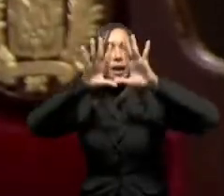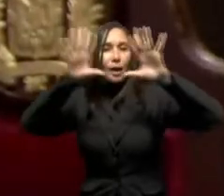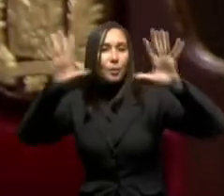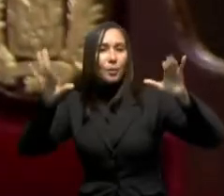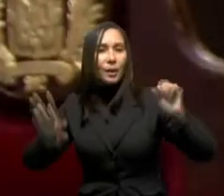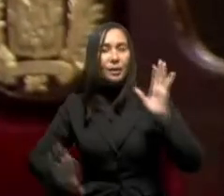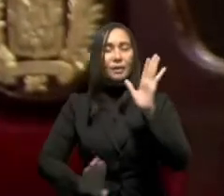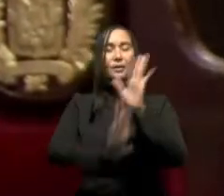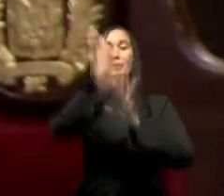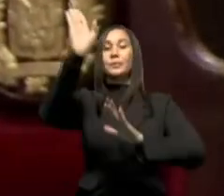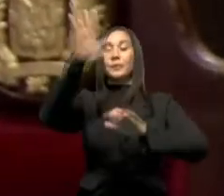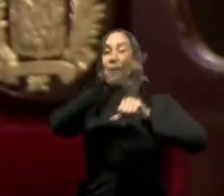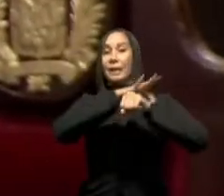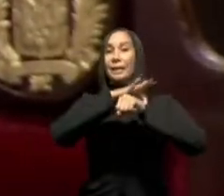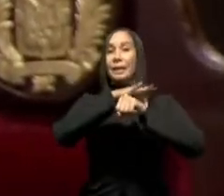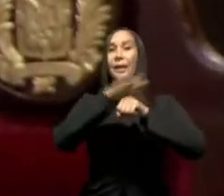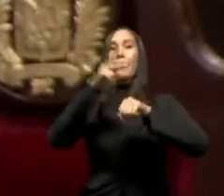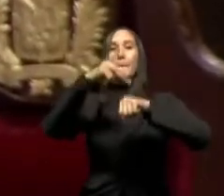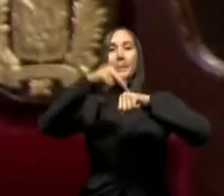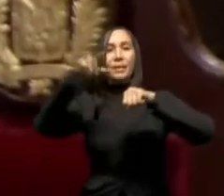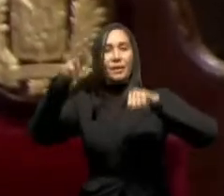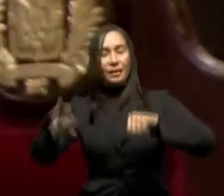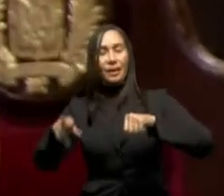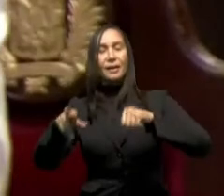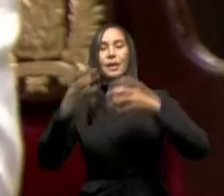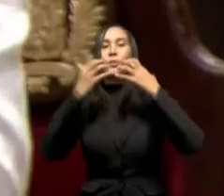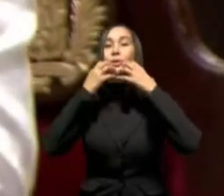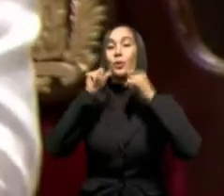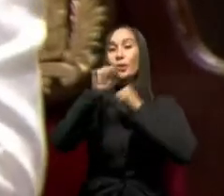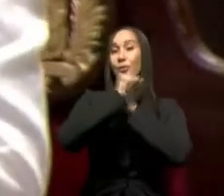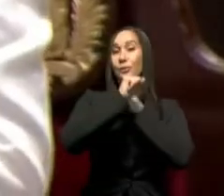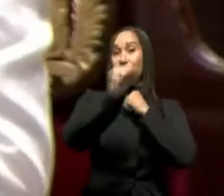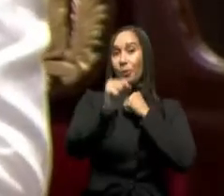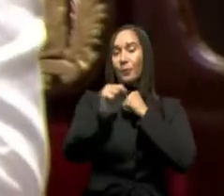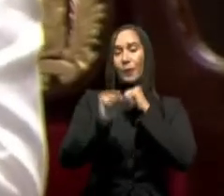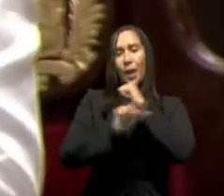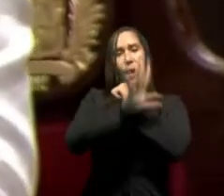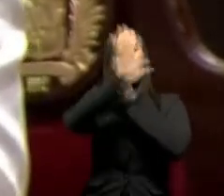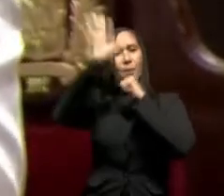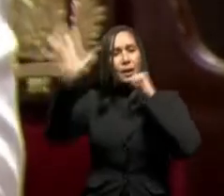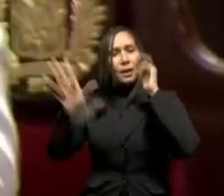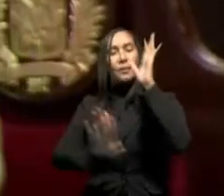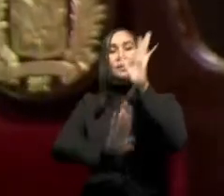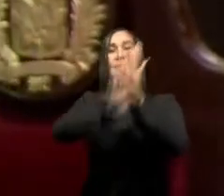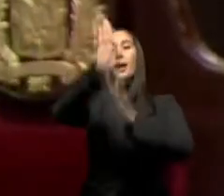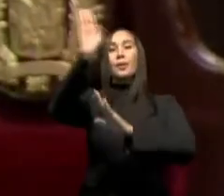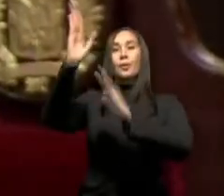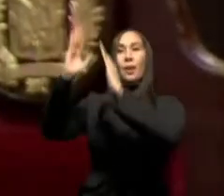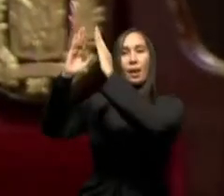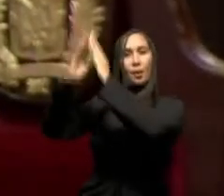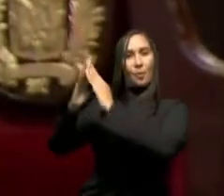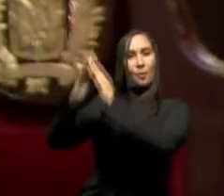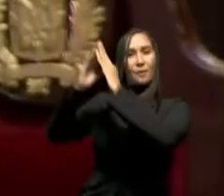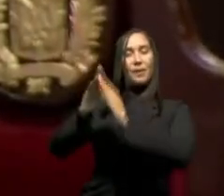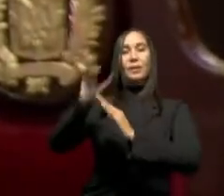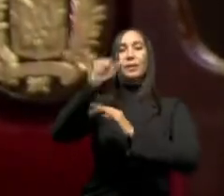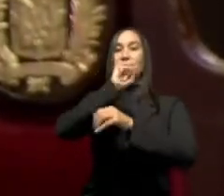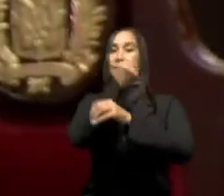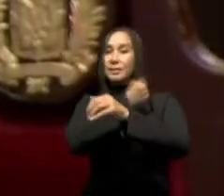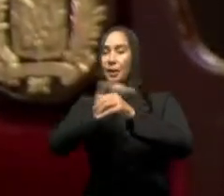Alumbrarán desarrollo las tierras vírgenes de Pedernales y nuestro querido sur. Alumbrarán desarrollo las lomas verdes de